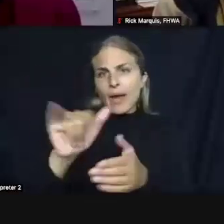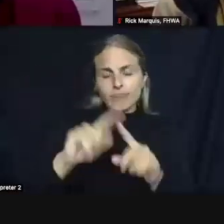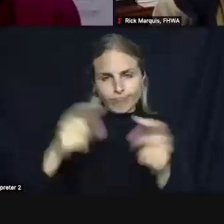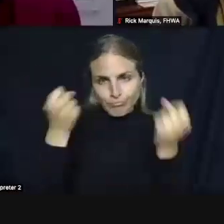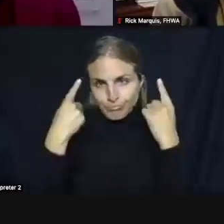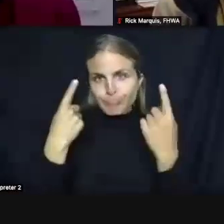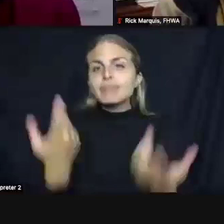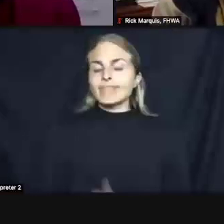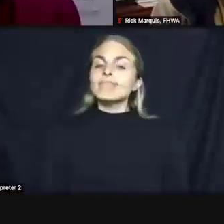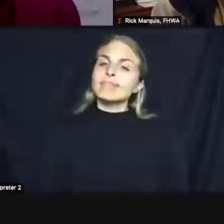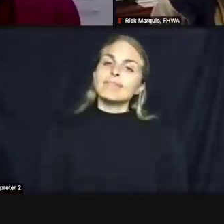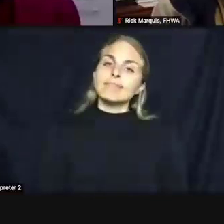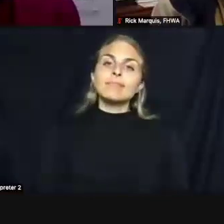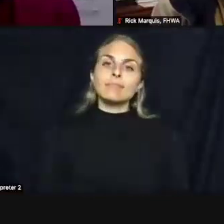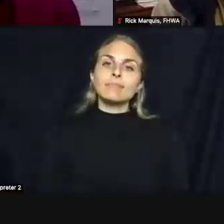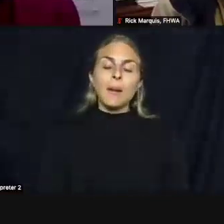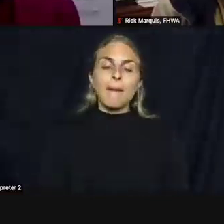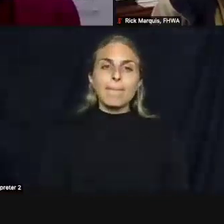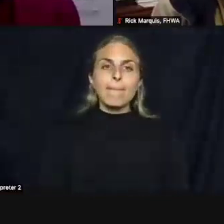15.